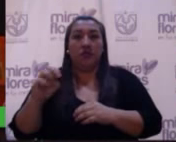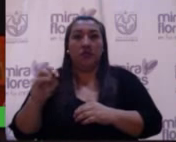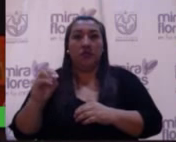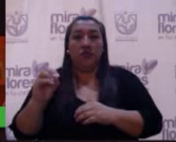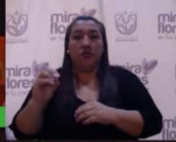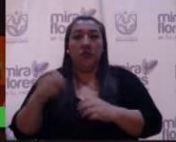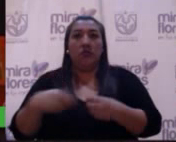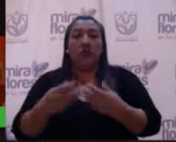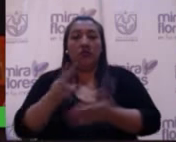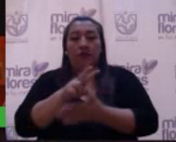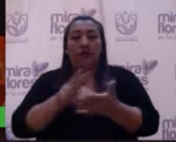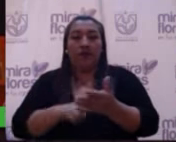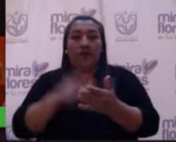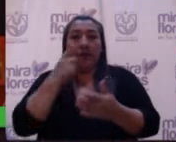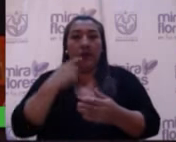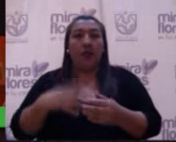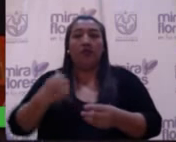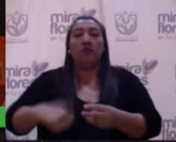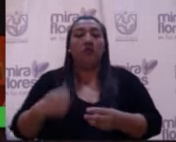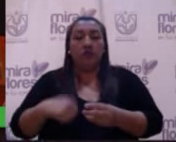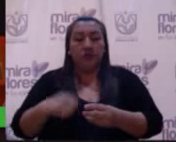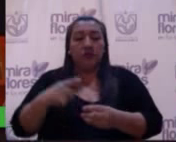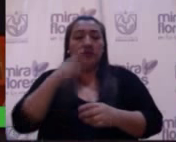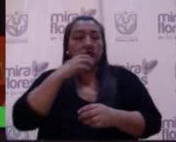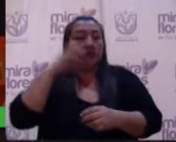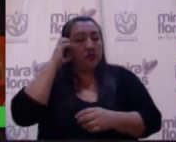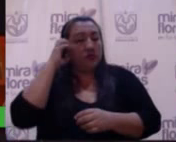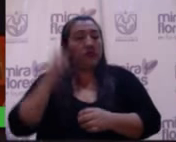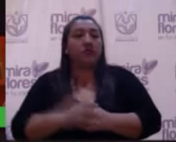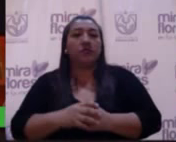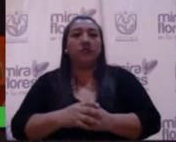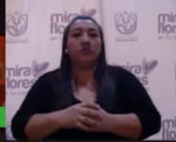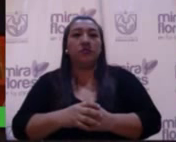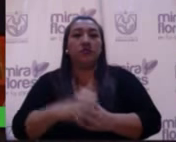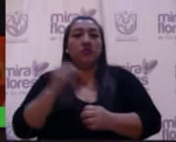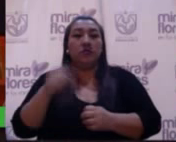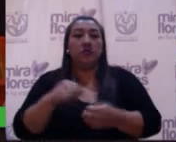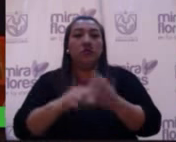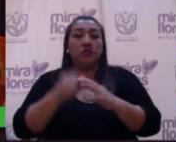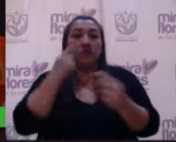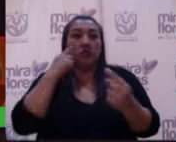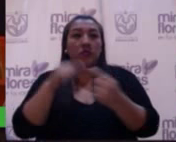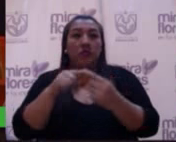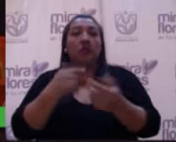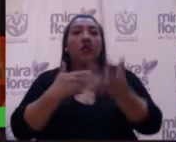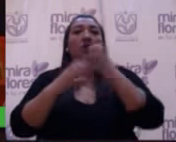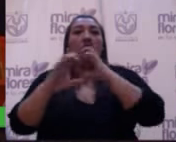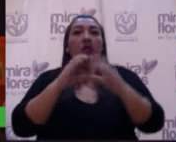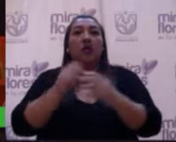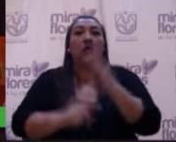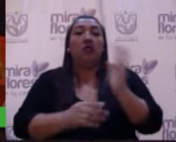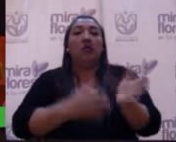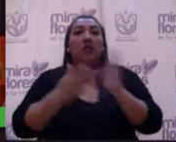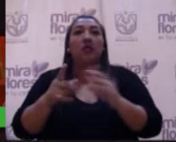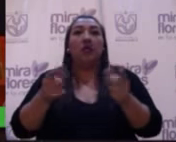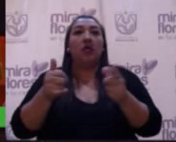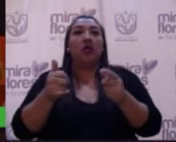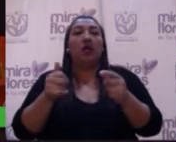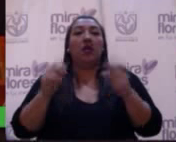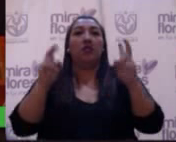Voy a dar lectura. Señores, Municipalidad Distrital de Miraflores. La presente tiene por objeto comunicarles que por parte de la Política